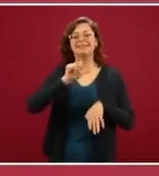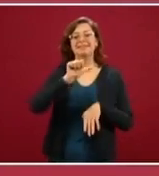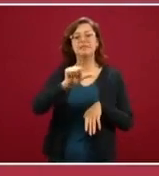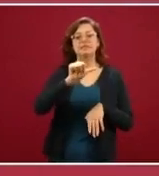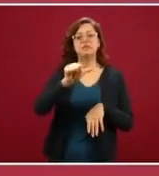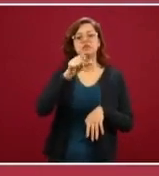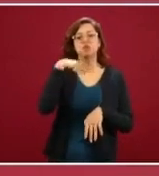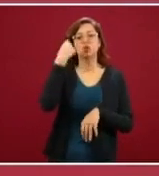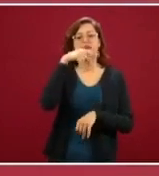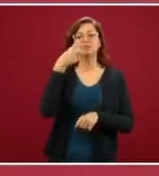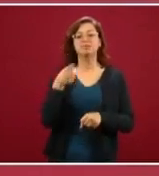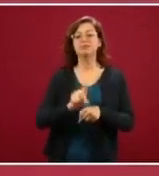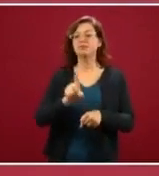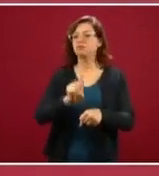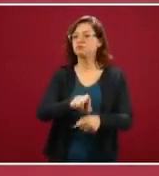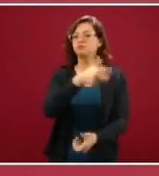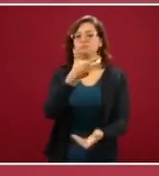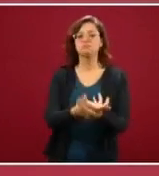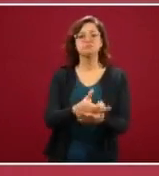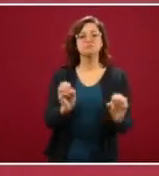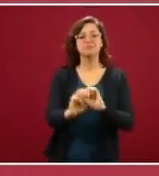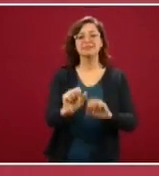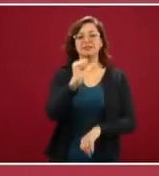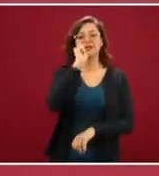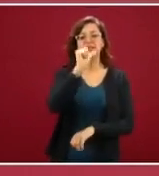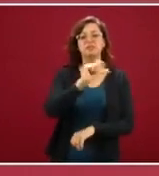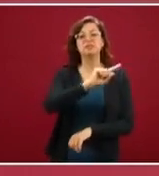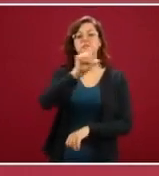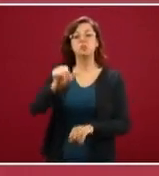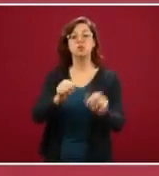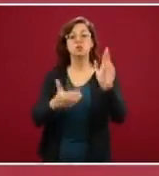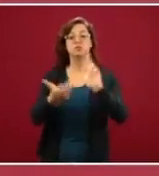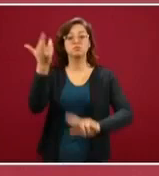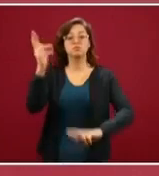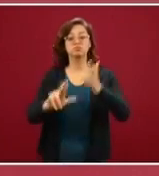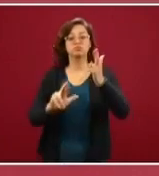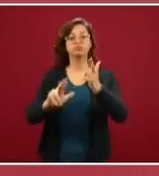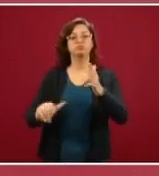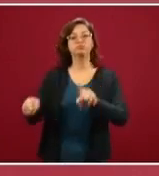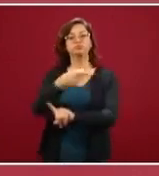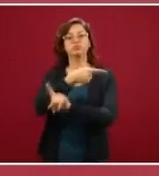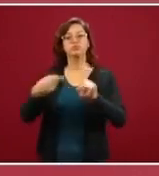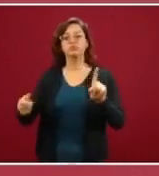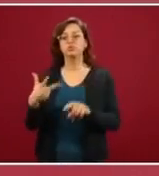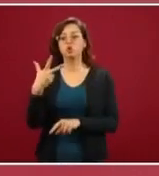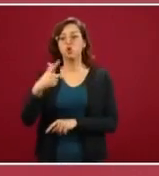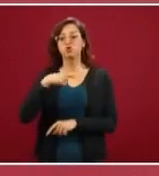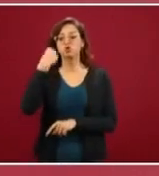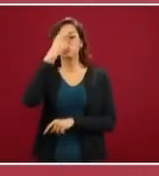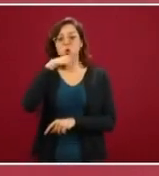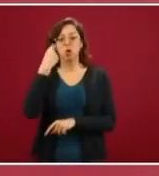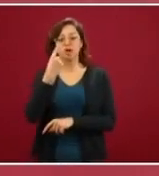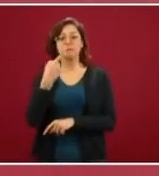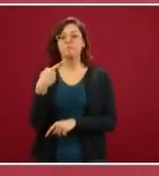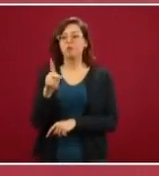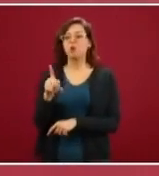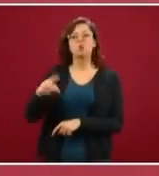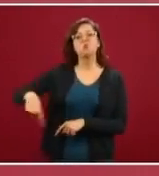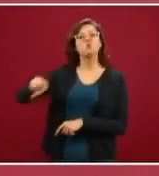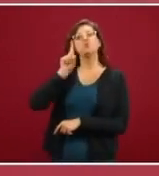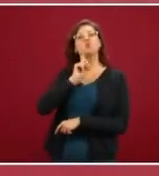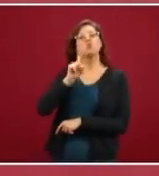de descanso. Y con la revolución se logró lo de 8 horas. Sin embargo, en el caso de las mujeres no fue así.